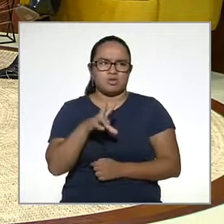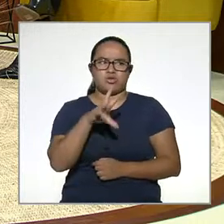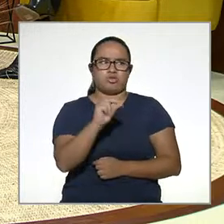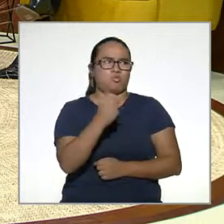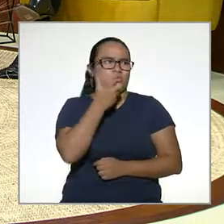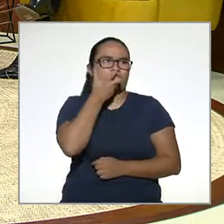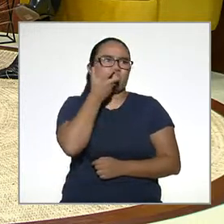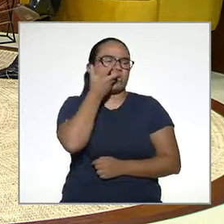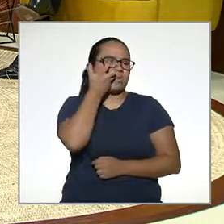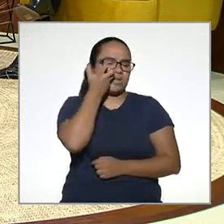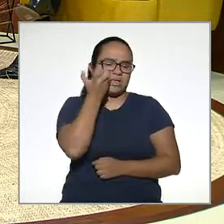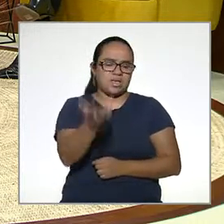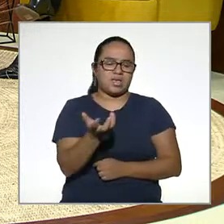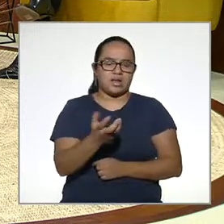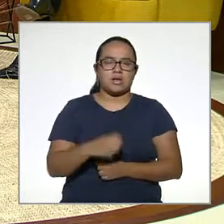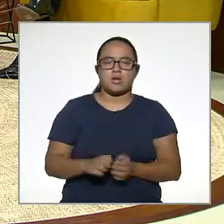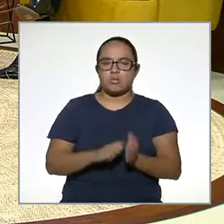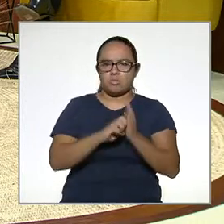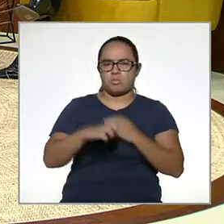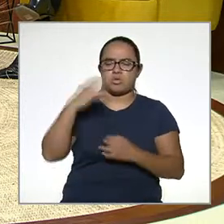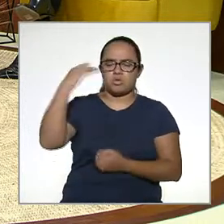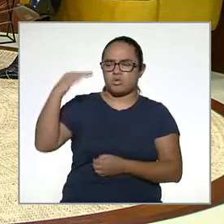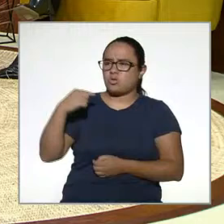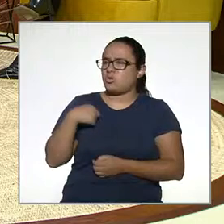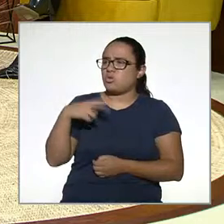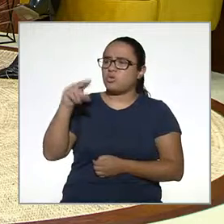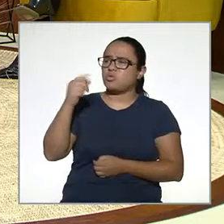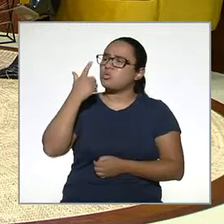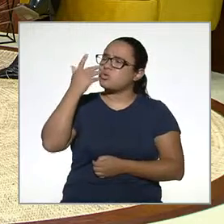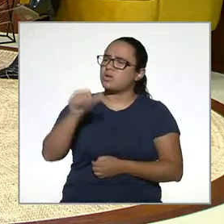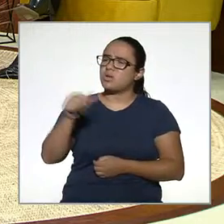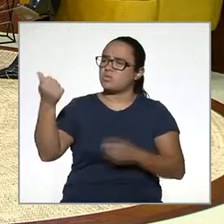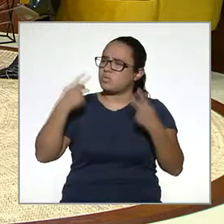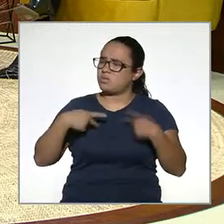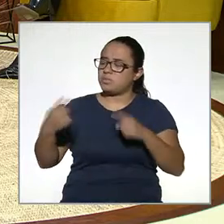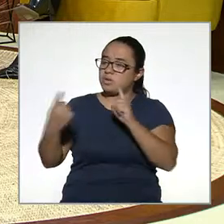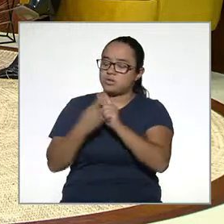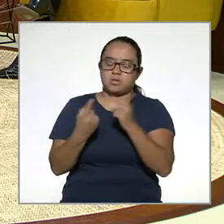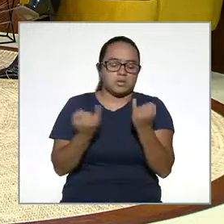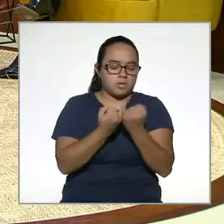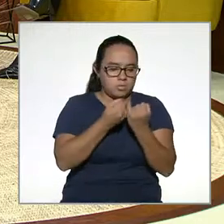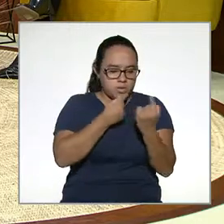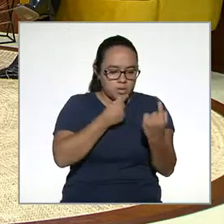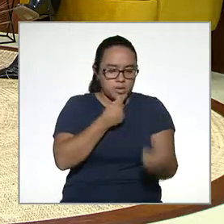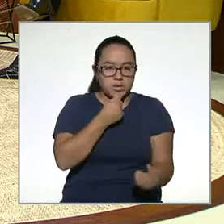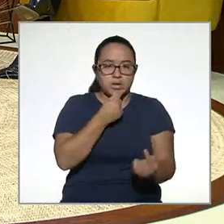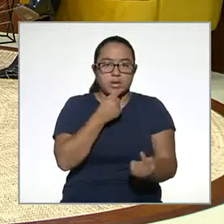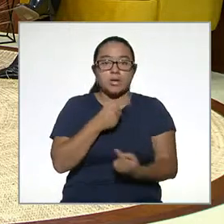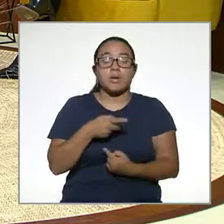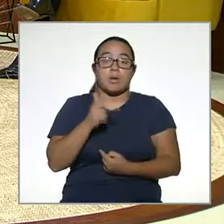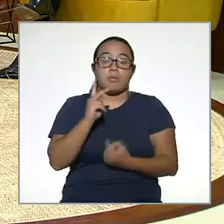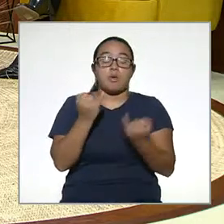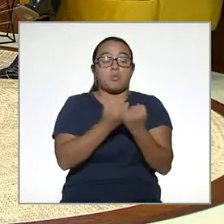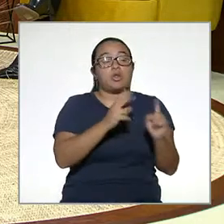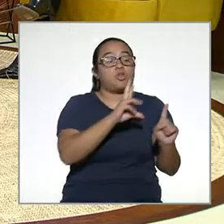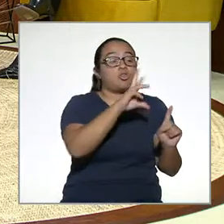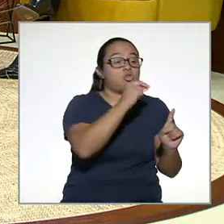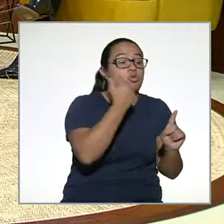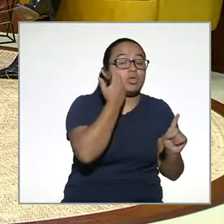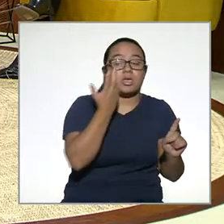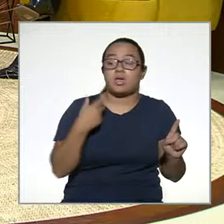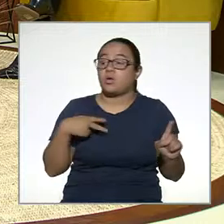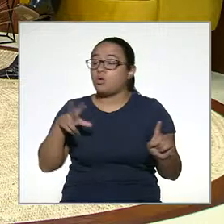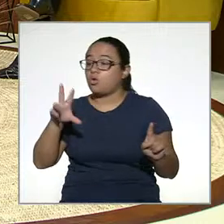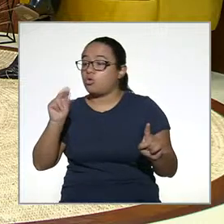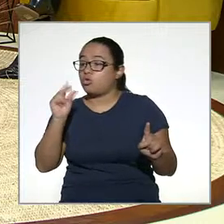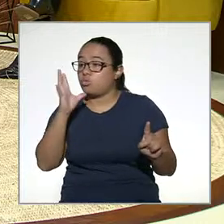no querer, Como en cualmente un adulto podría decidir, yo asumo no querer estar con otro y a replegarme, y no es lo mismo a no poder hacerlo. Creo que ese es